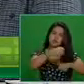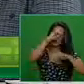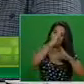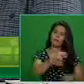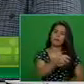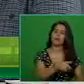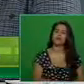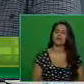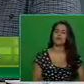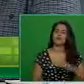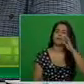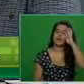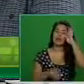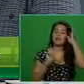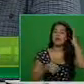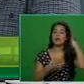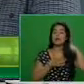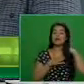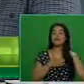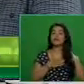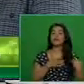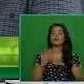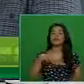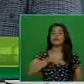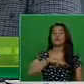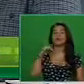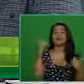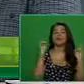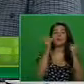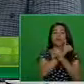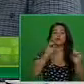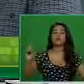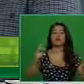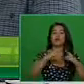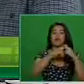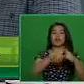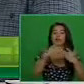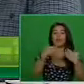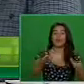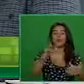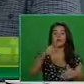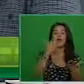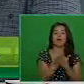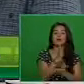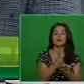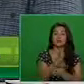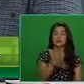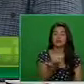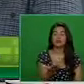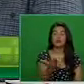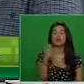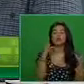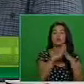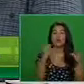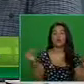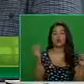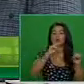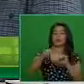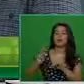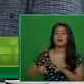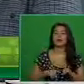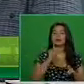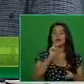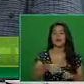Nuestras conquistas en materia de democratización del crédito público, de acceso a los insumos, de acceso a